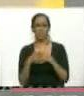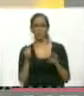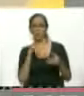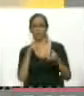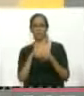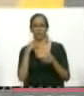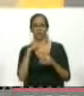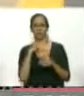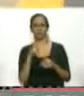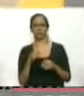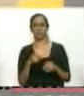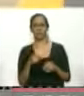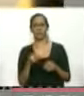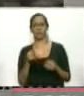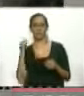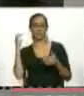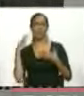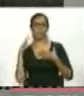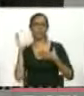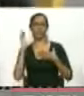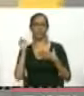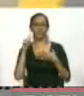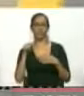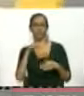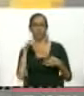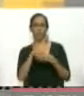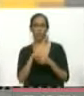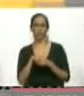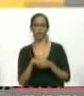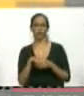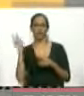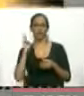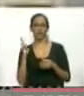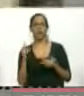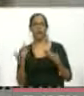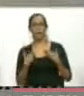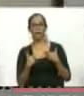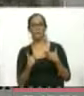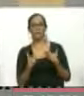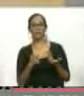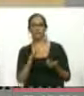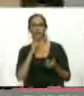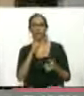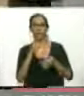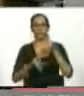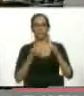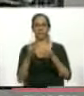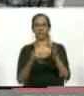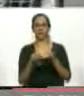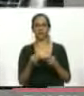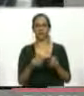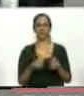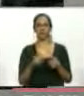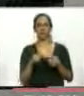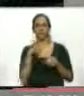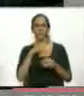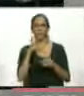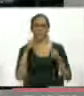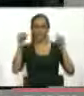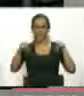porque es mi país también y no voto nada más basada en venezuela y eso a mí me cuesta explicárselo a la gente por las políticas y